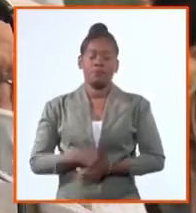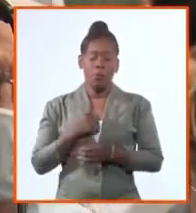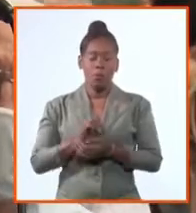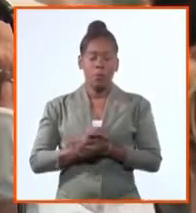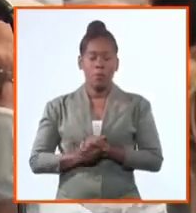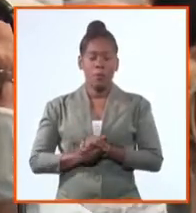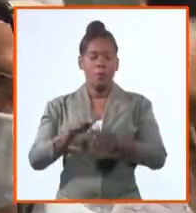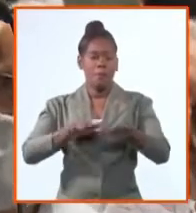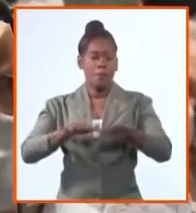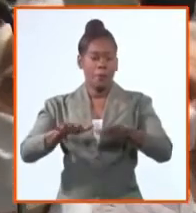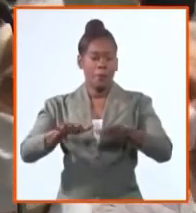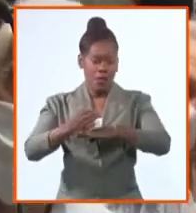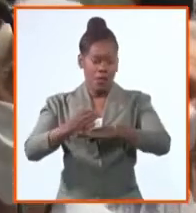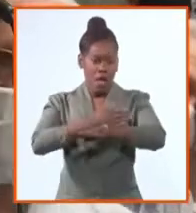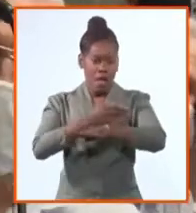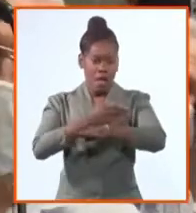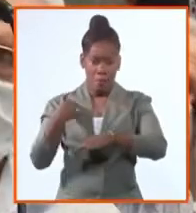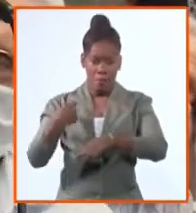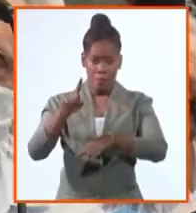Preparándome para la reunión,